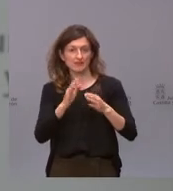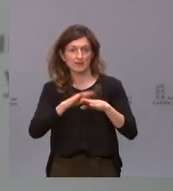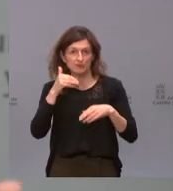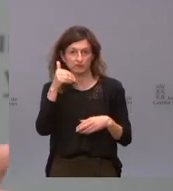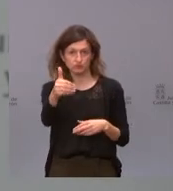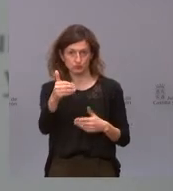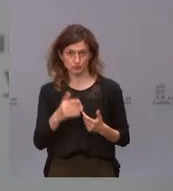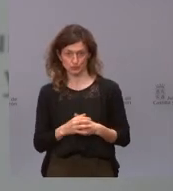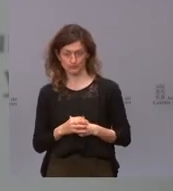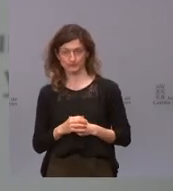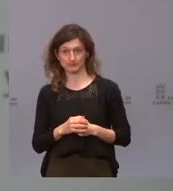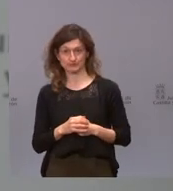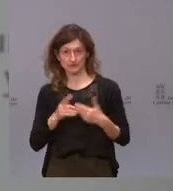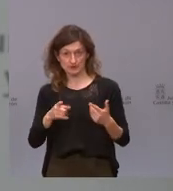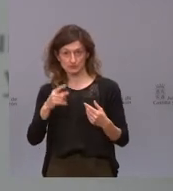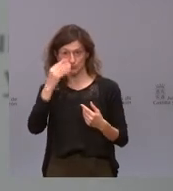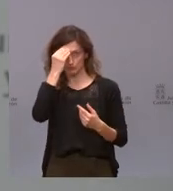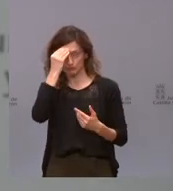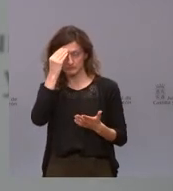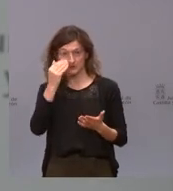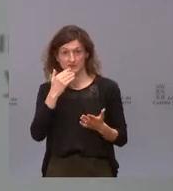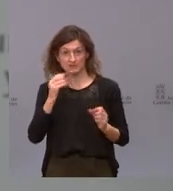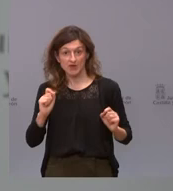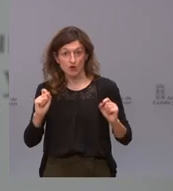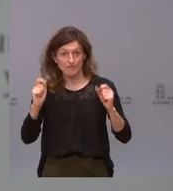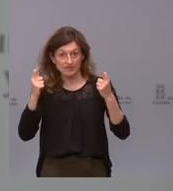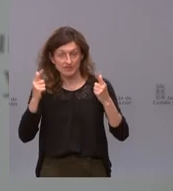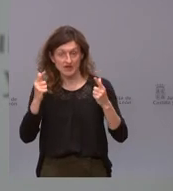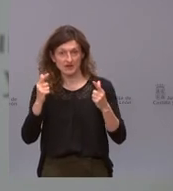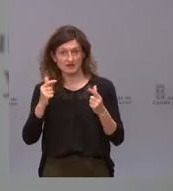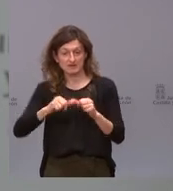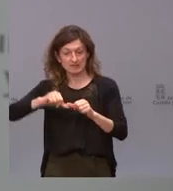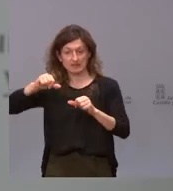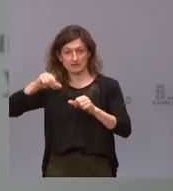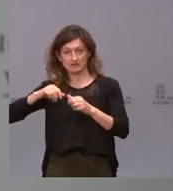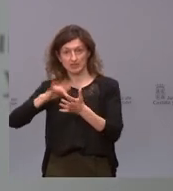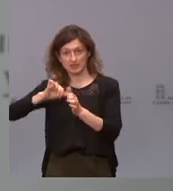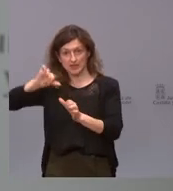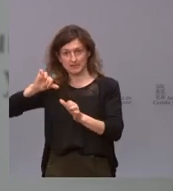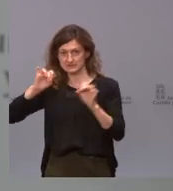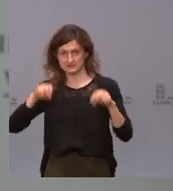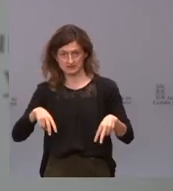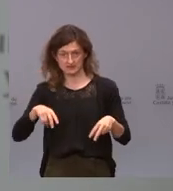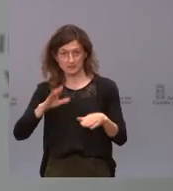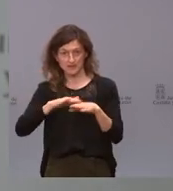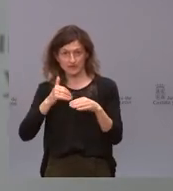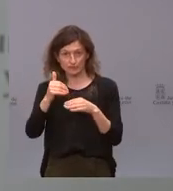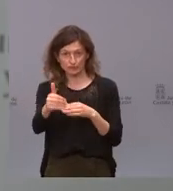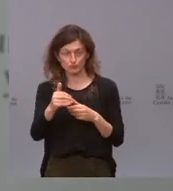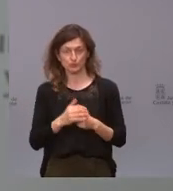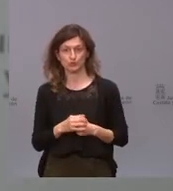este es el planteamiento que hacemos entra en vigor vuelvo a decir sin efecto retroactivo y de cara al futuro